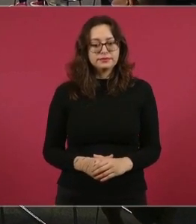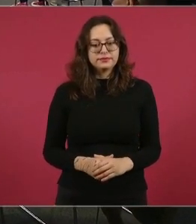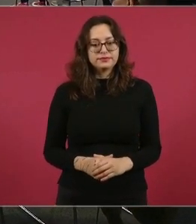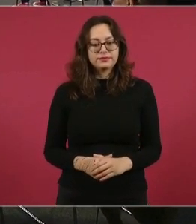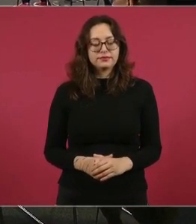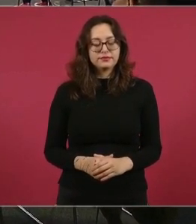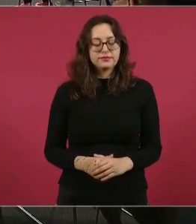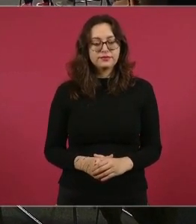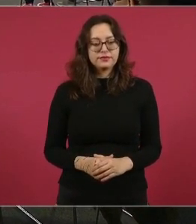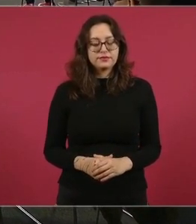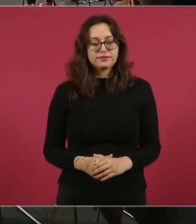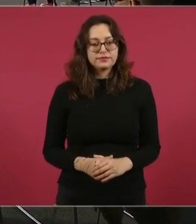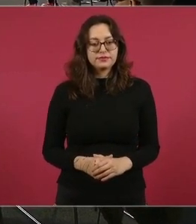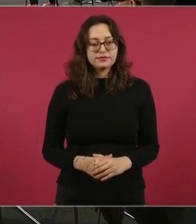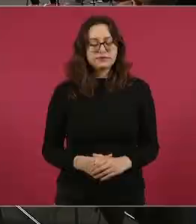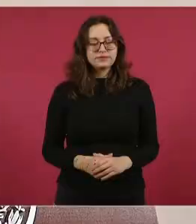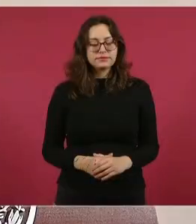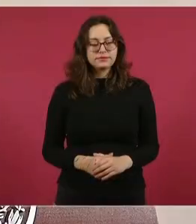en